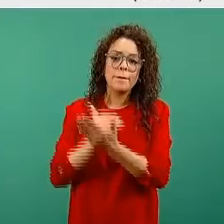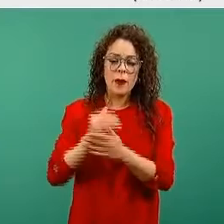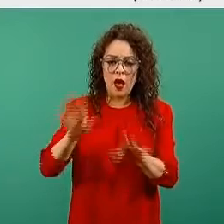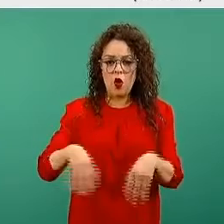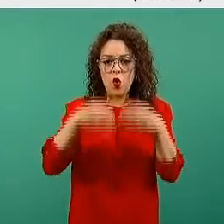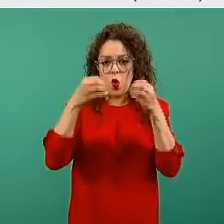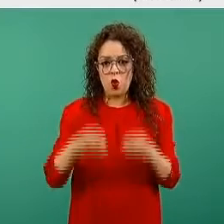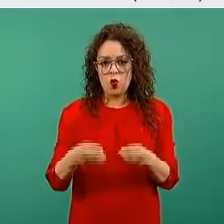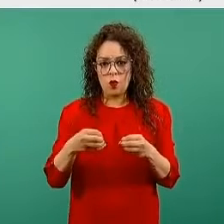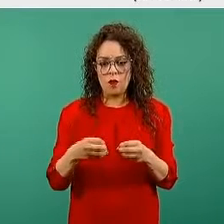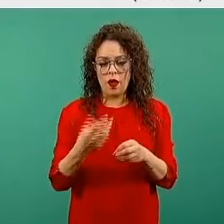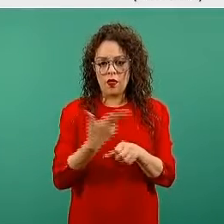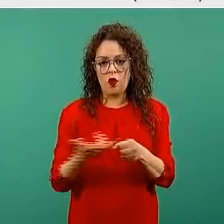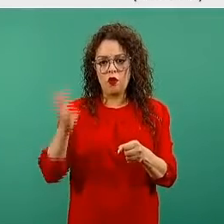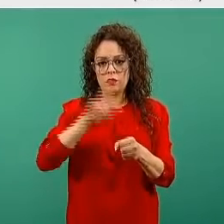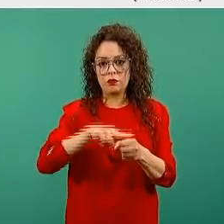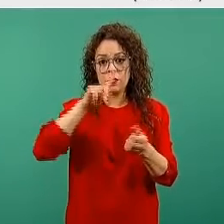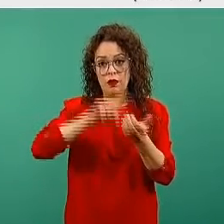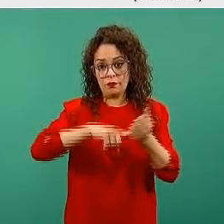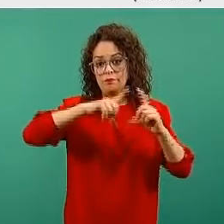nivel nacional, lo cual nos deja